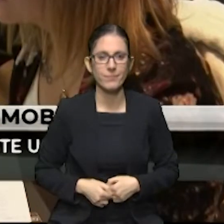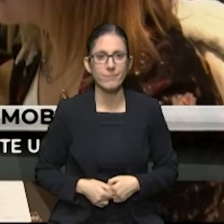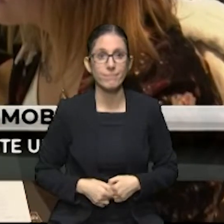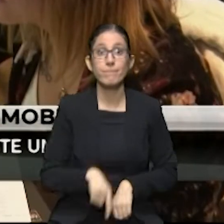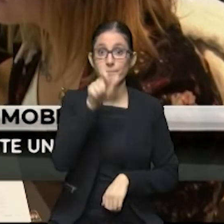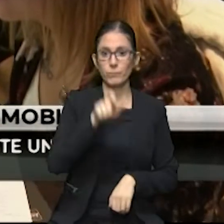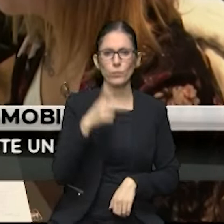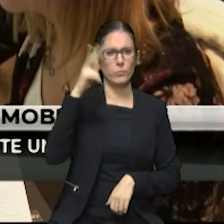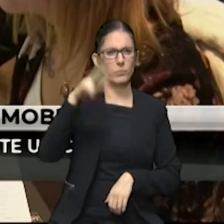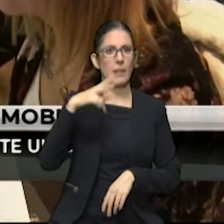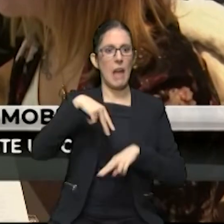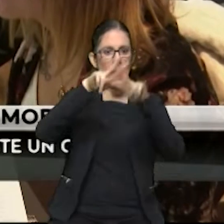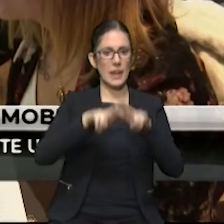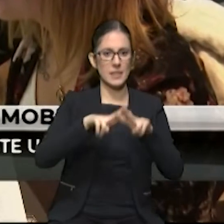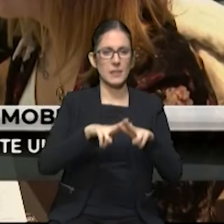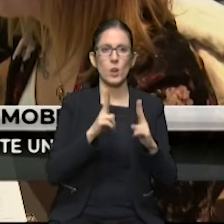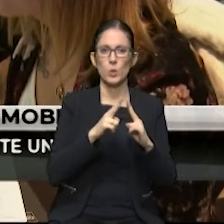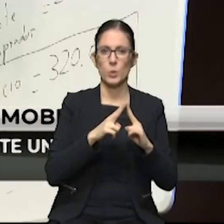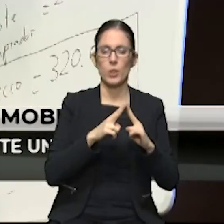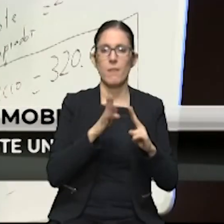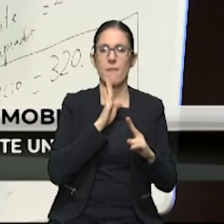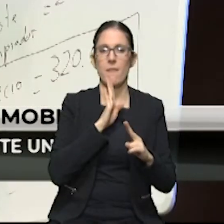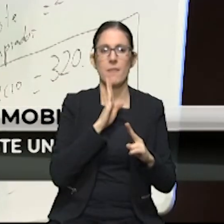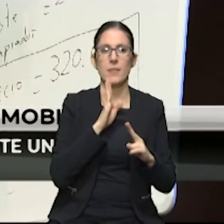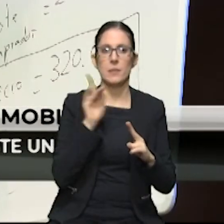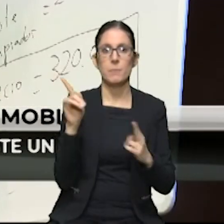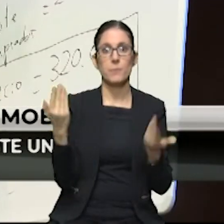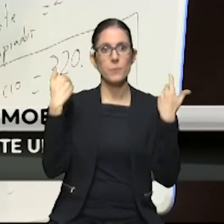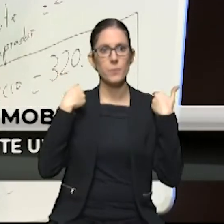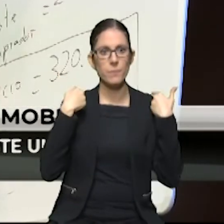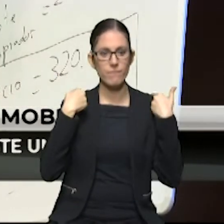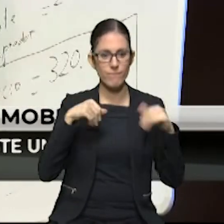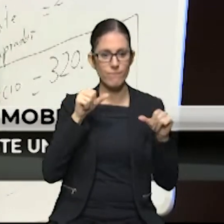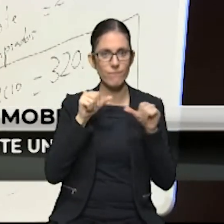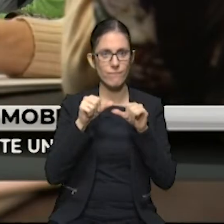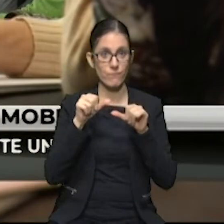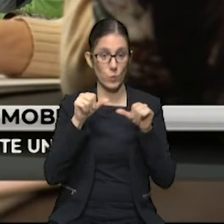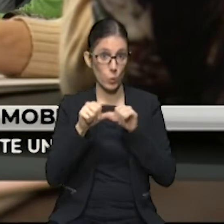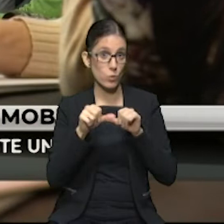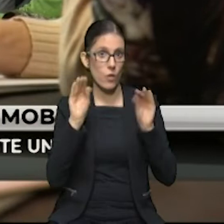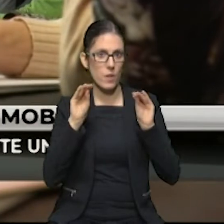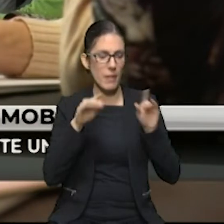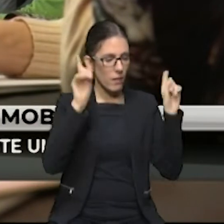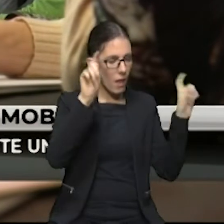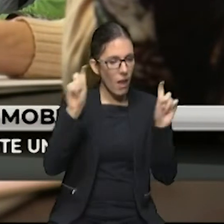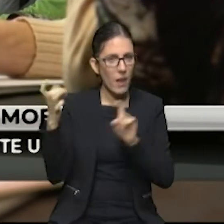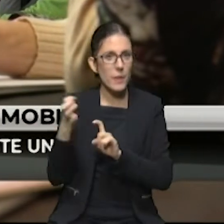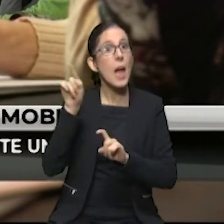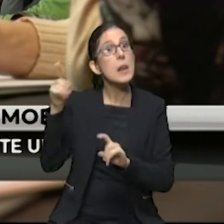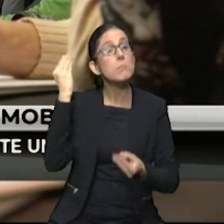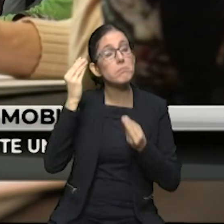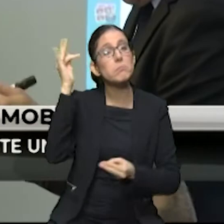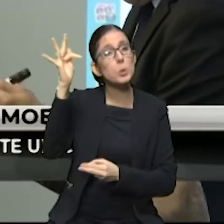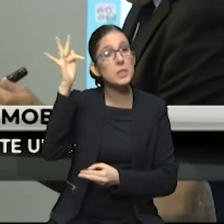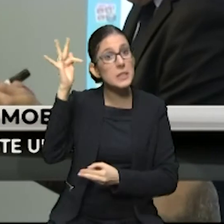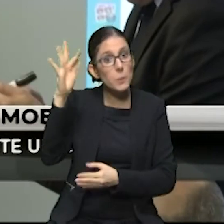consultor económico Inmobiliario Gonzalo Bernardo es el encargado de impartir estas sesiones formativas, quien por cierto es optimista respecto